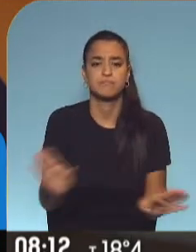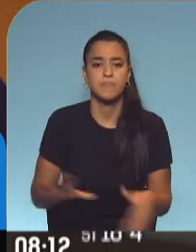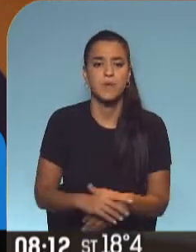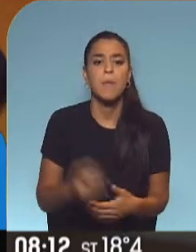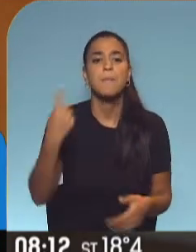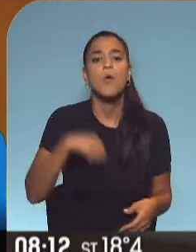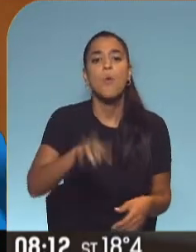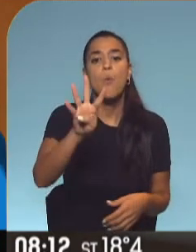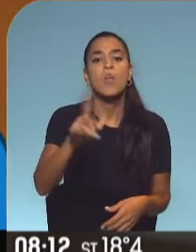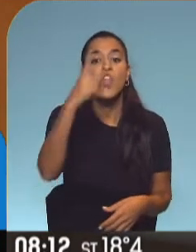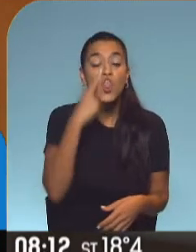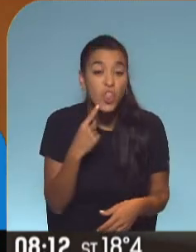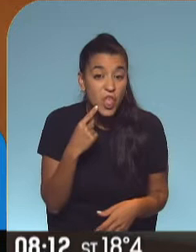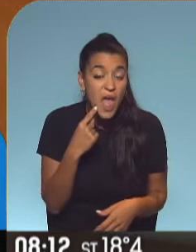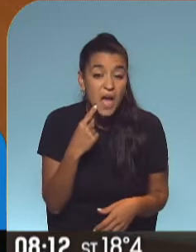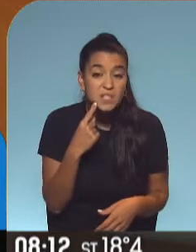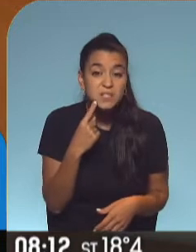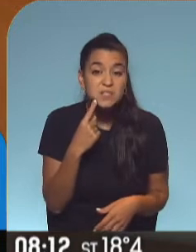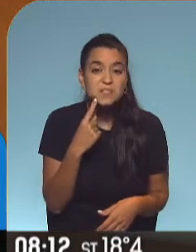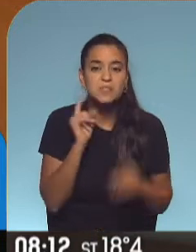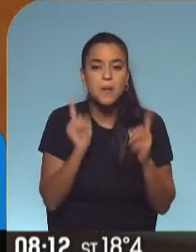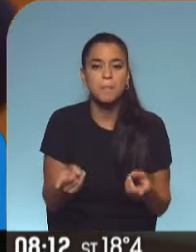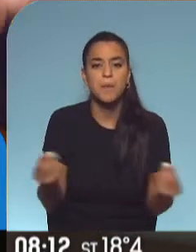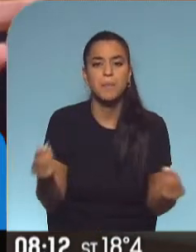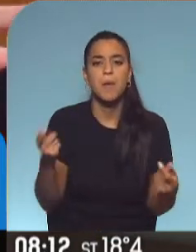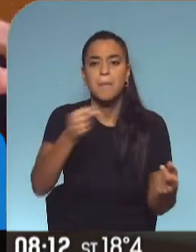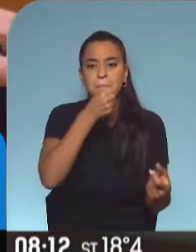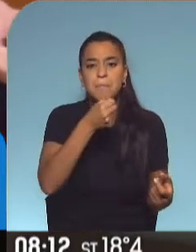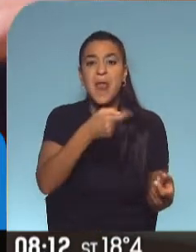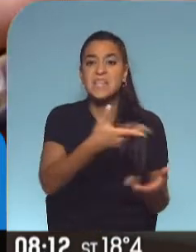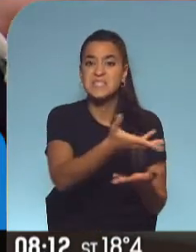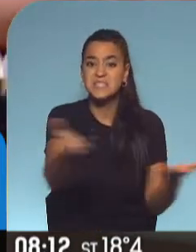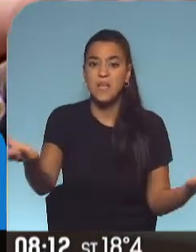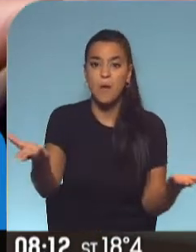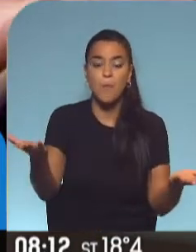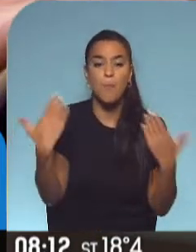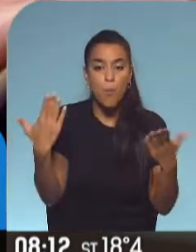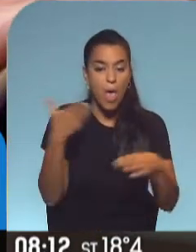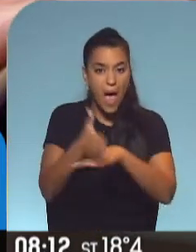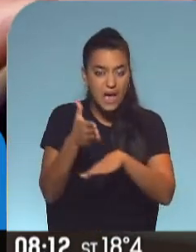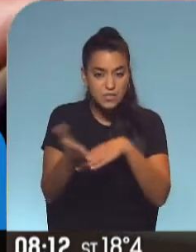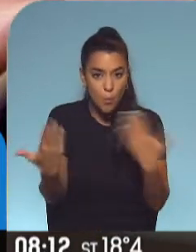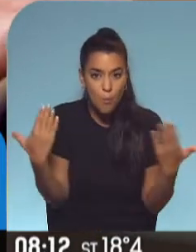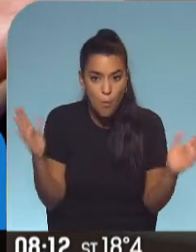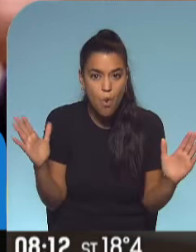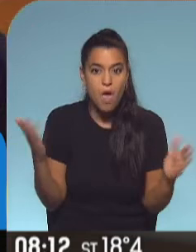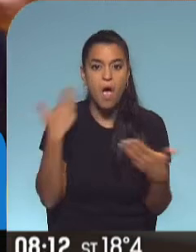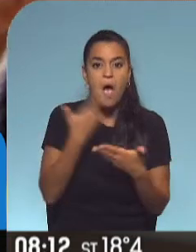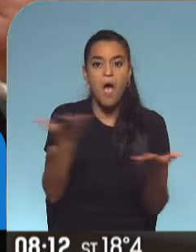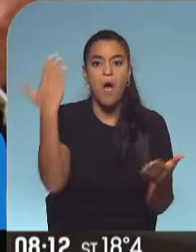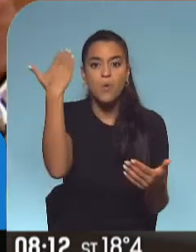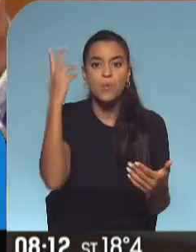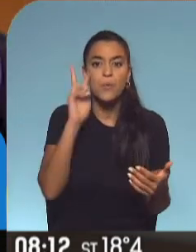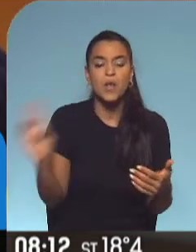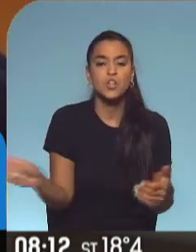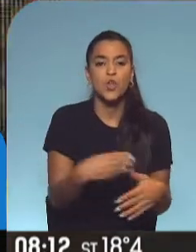Pero 4 días y además con forma donde la prensa podría haber accedido a las audiencias, ver todo.